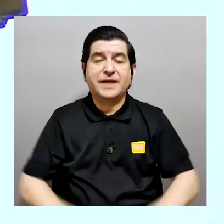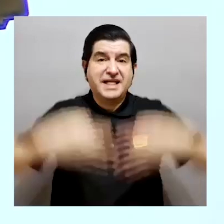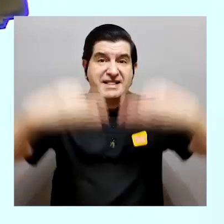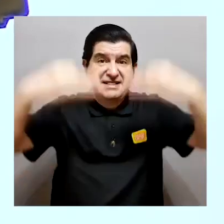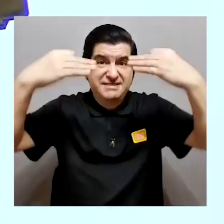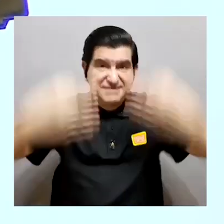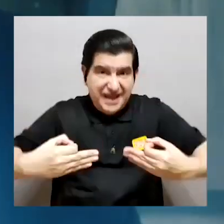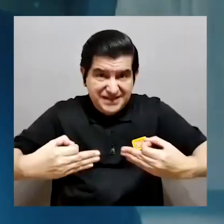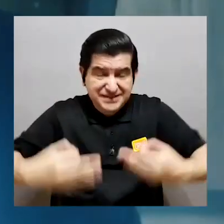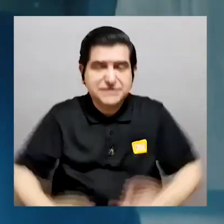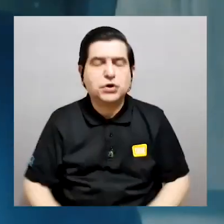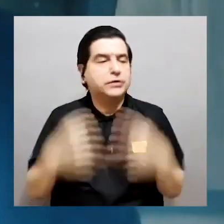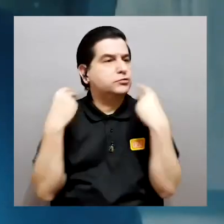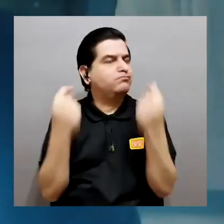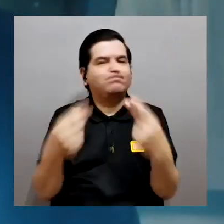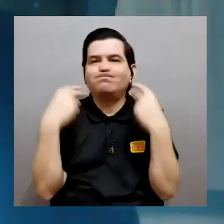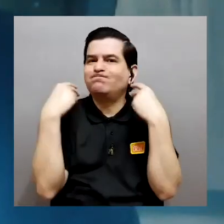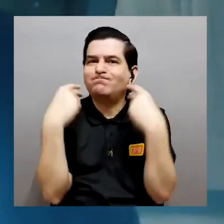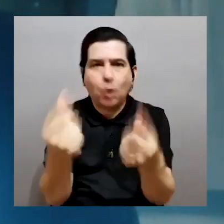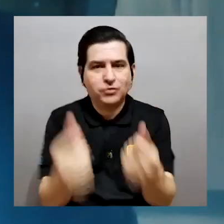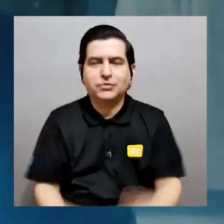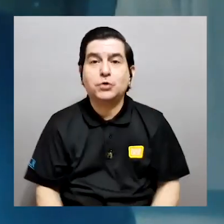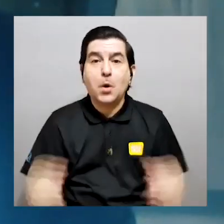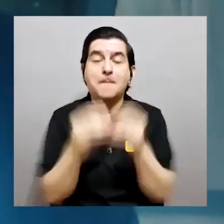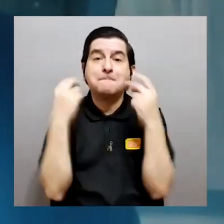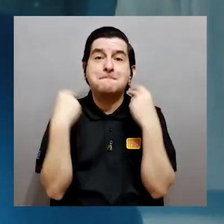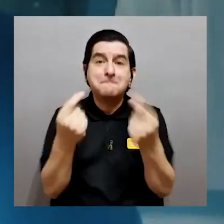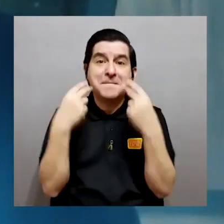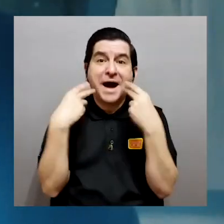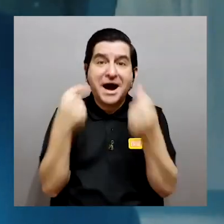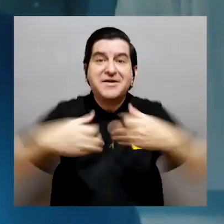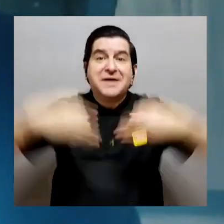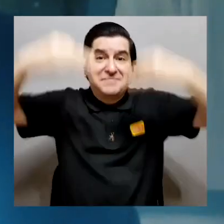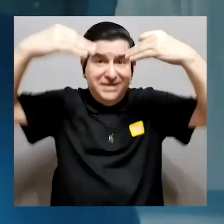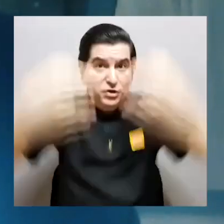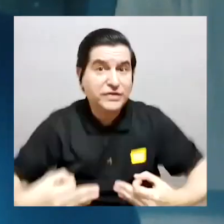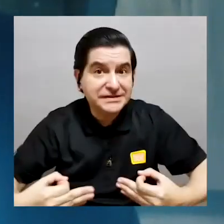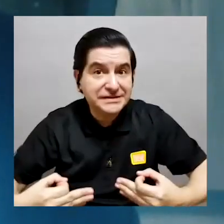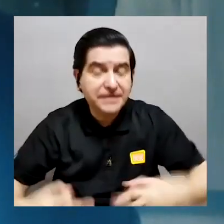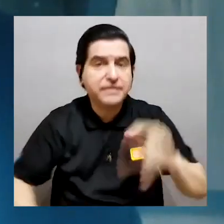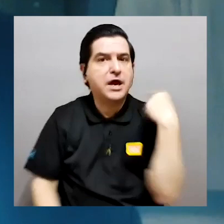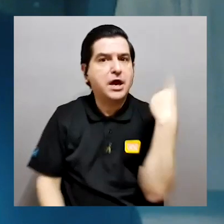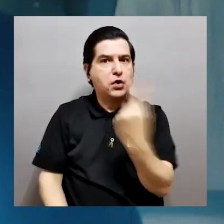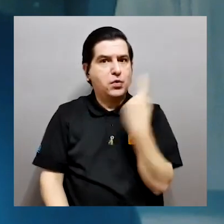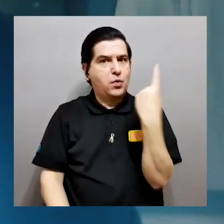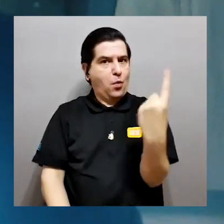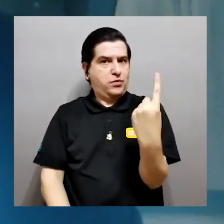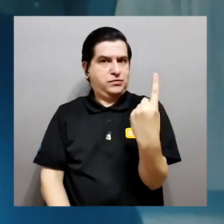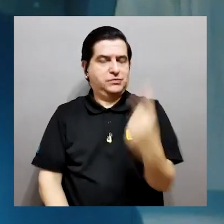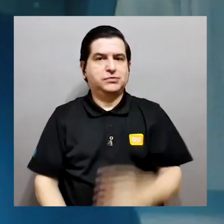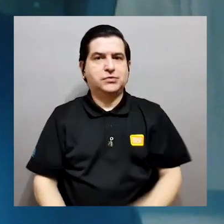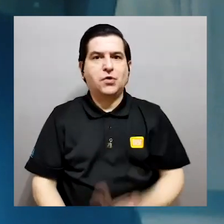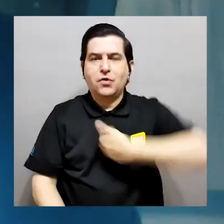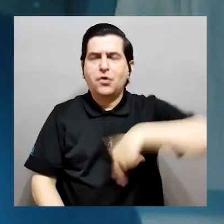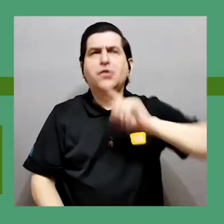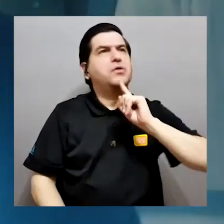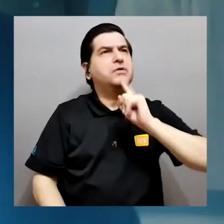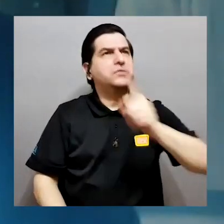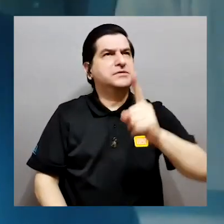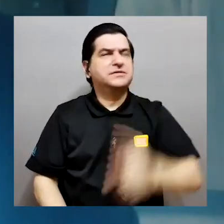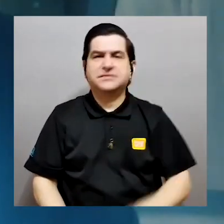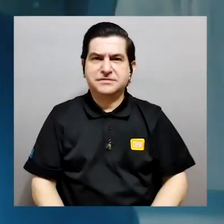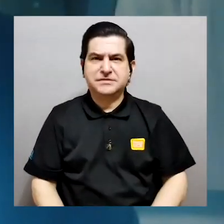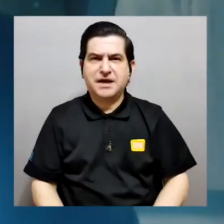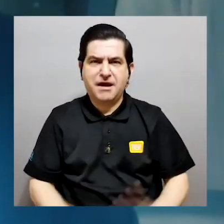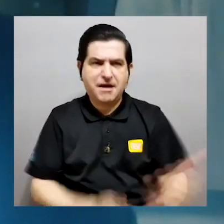Las decisiones se tienen que tomar lo antes posible, ¿verdad? Entre más rápido se tome una decisión, no solamente estamos hablando